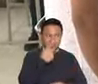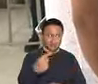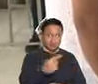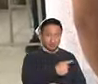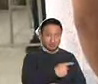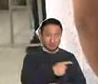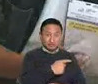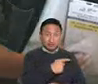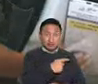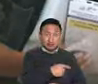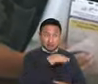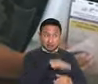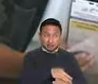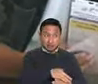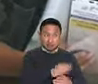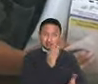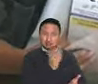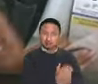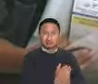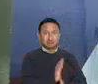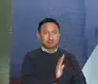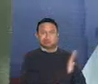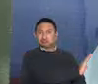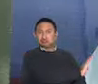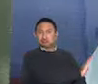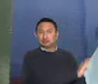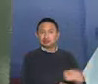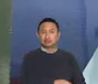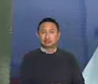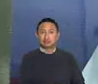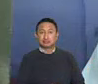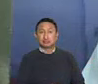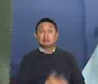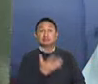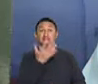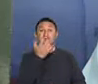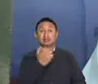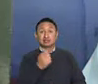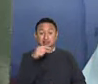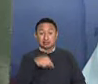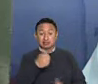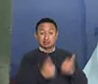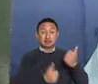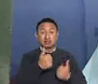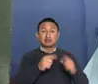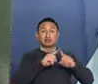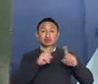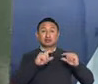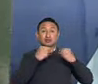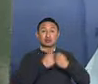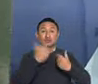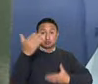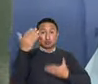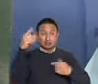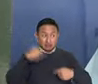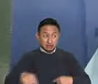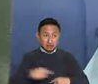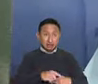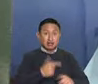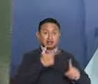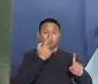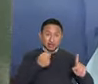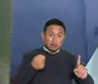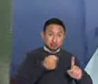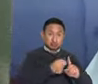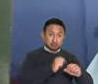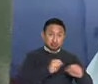en estos comicios seccionales. Han habido cerca de 15 atentados a candidatos de distintas fuerzas y tendencias políticas en